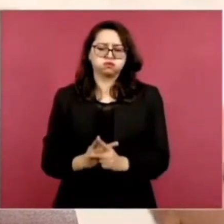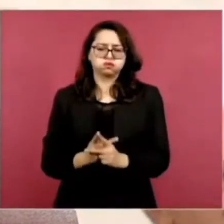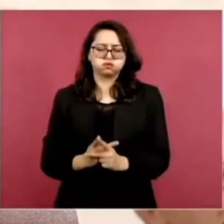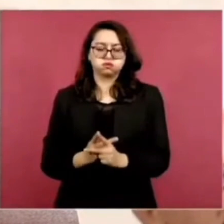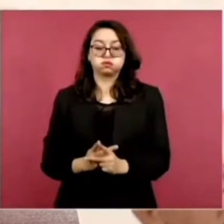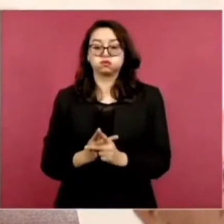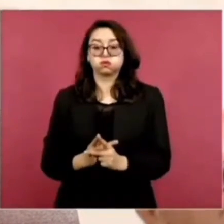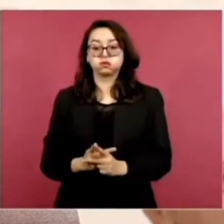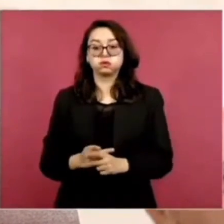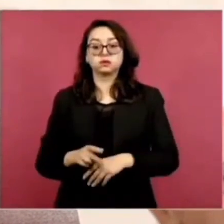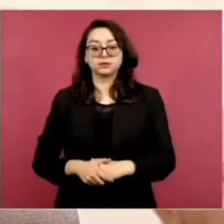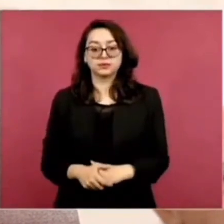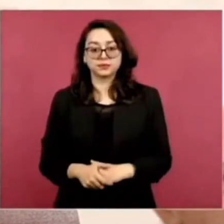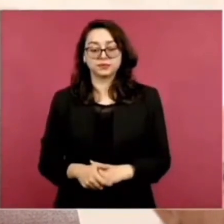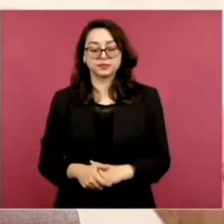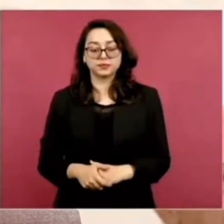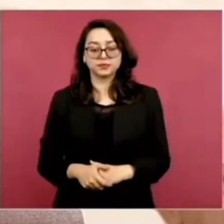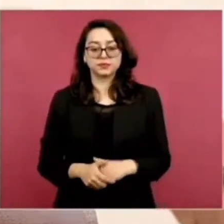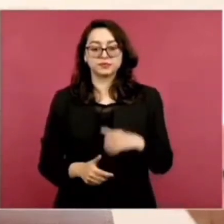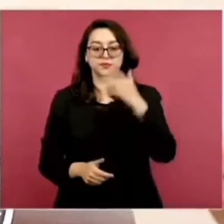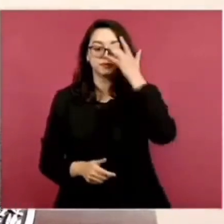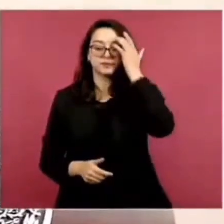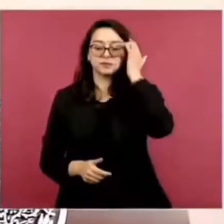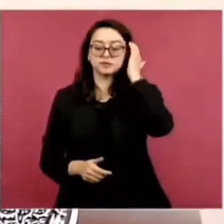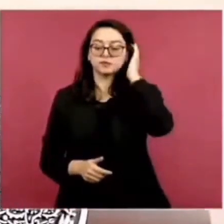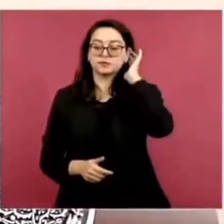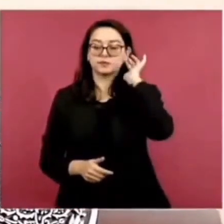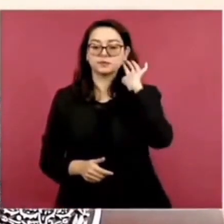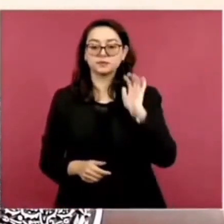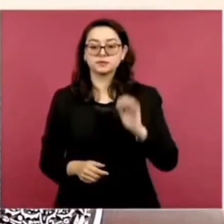ya es muy